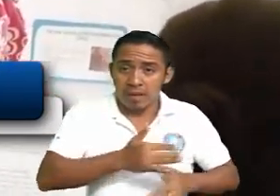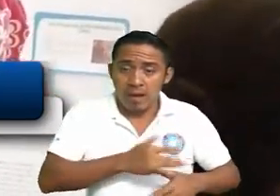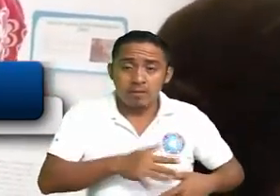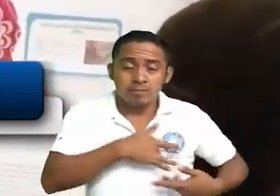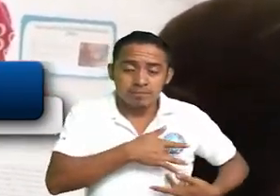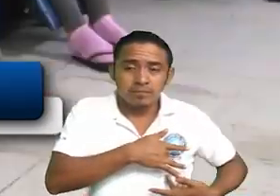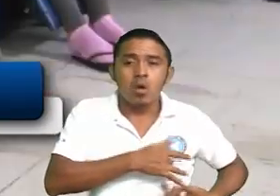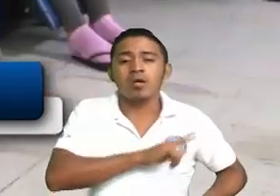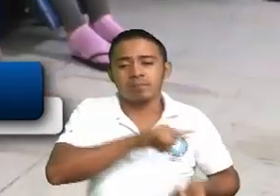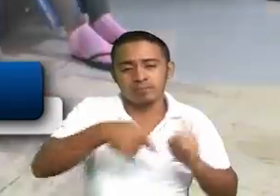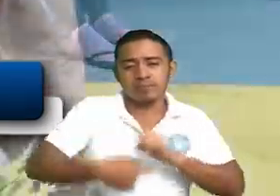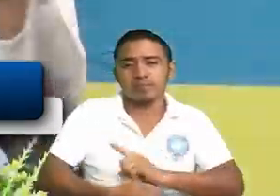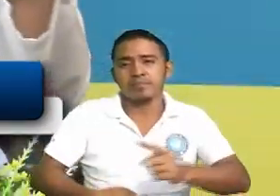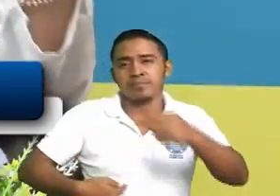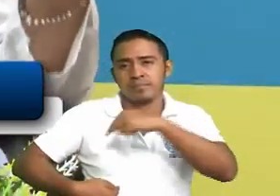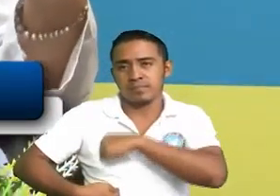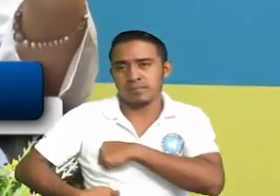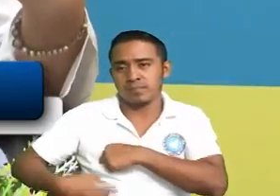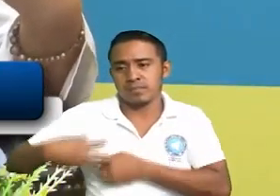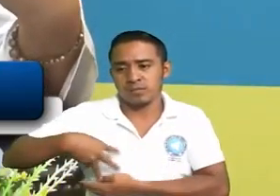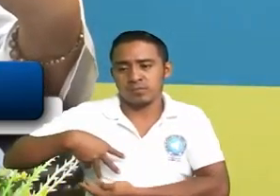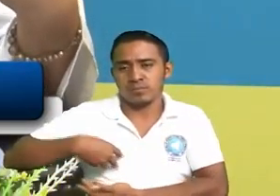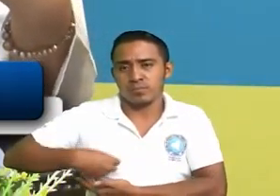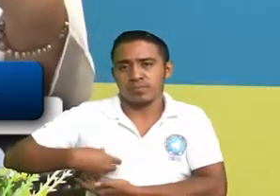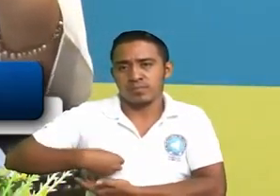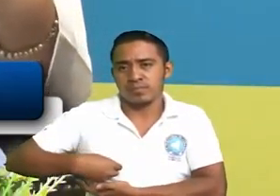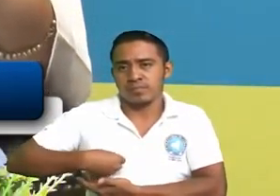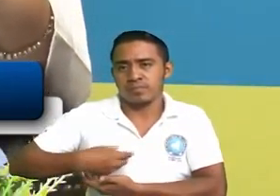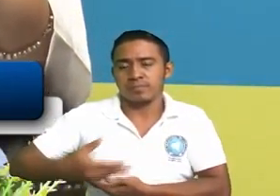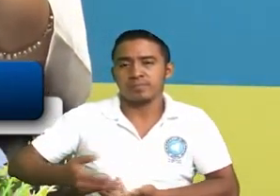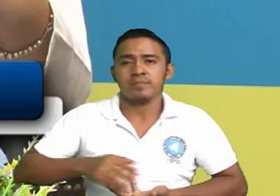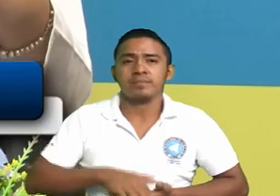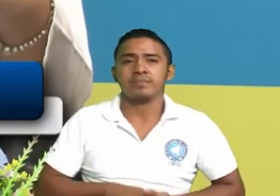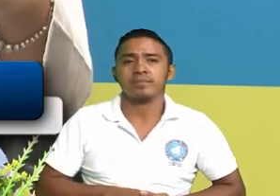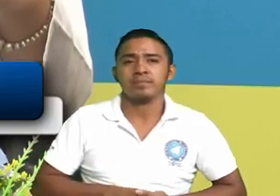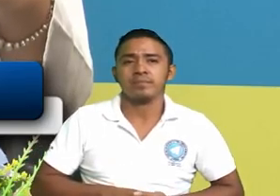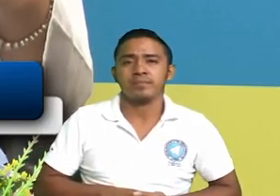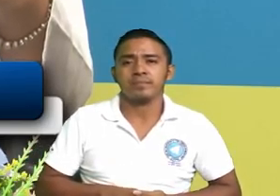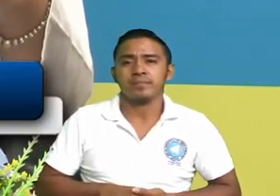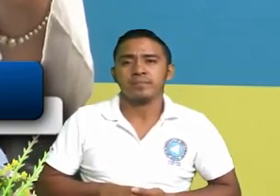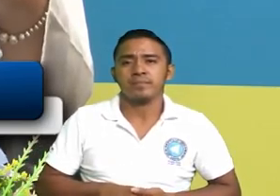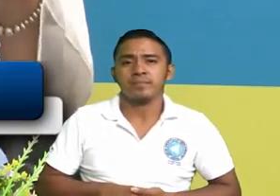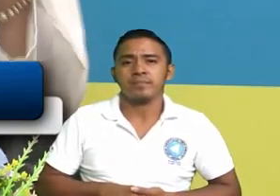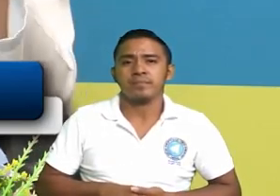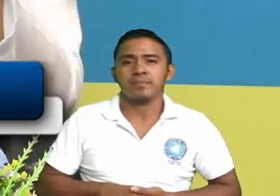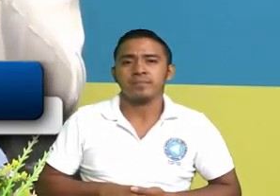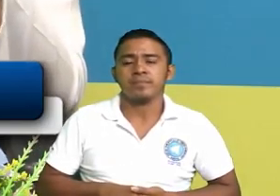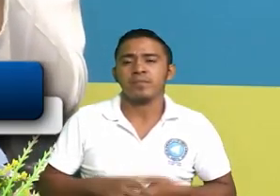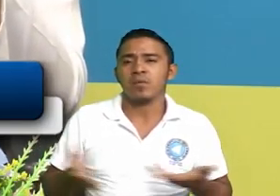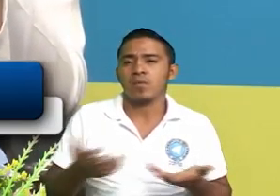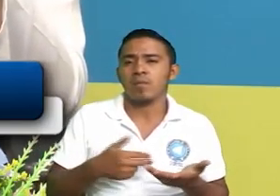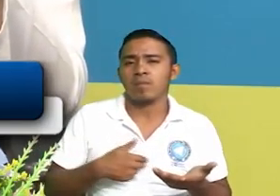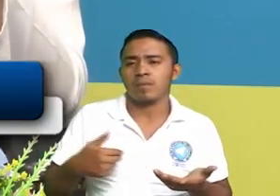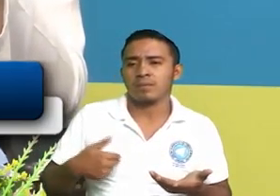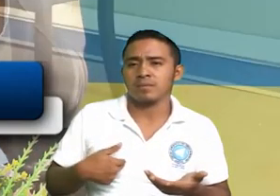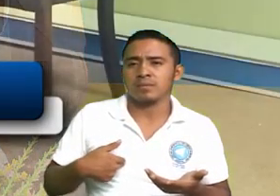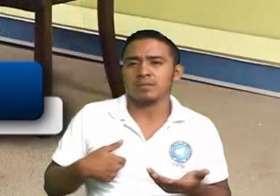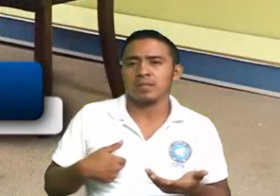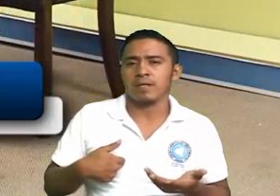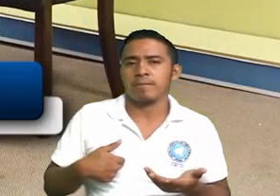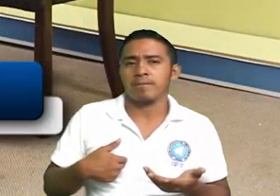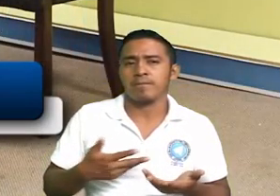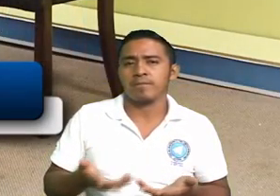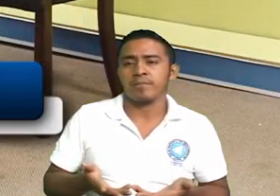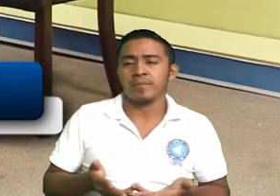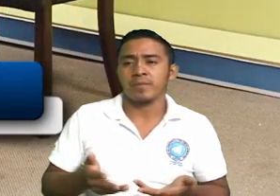de un pecho y a los 5 minutos queremos dar del otro pecho. Tenemos que hacer un total vaciamiento de un pecho, en